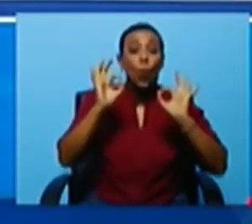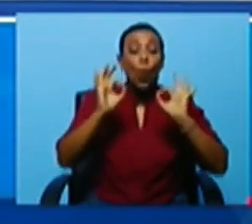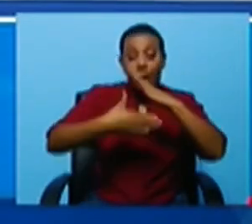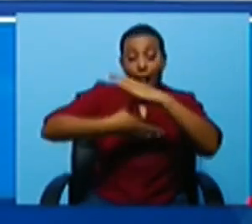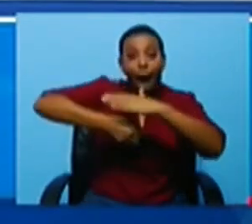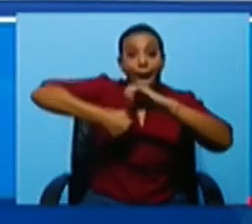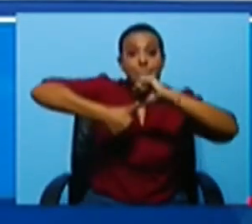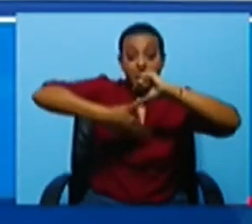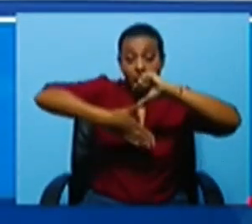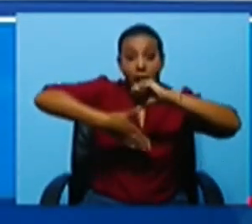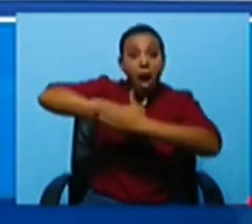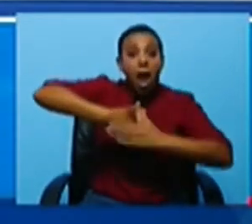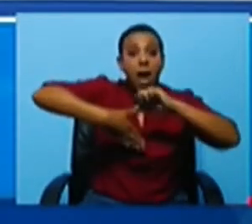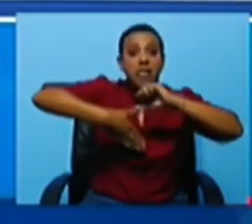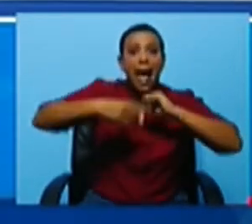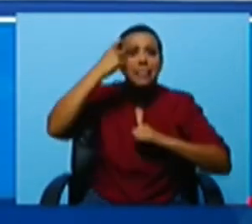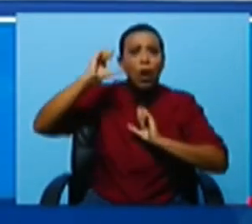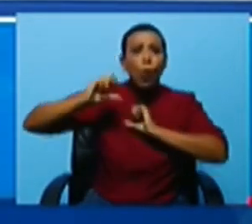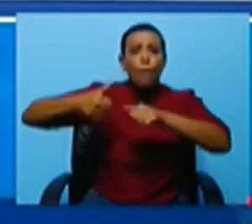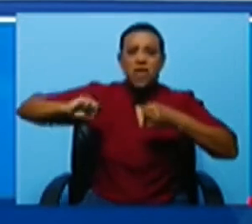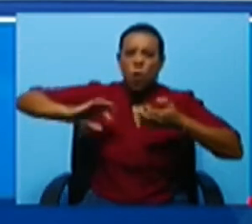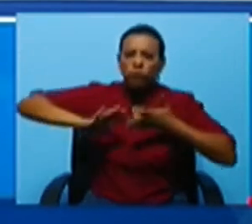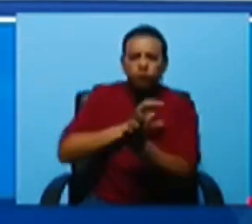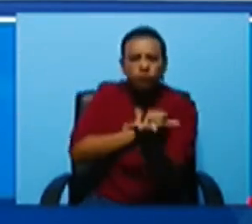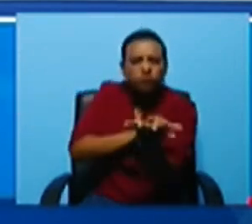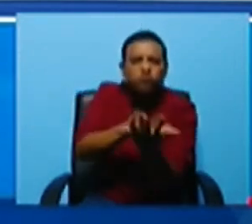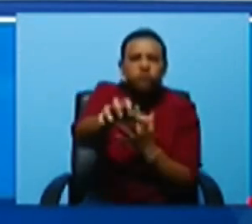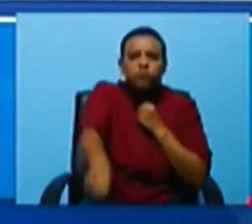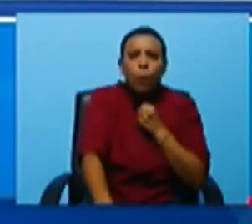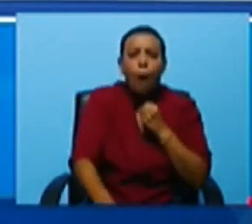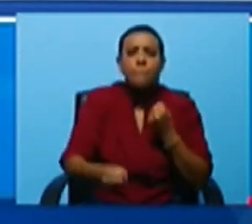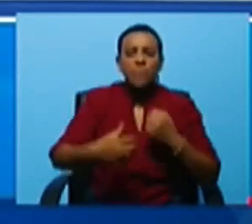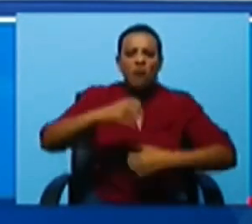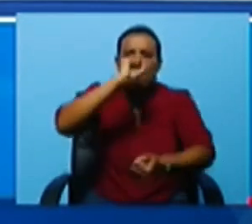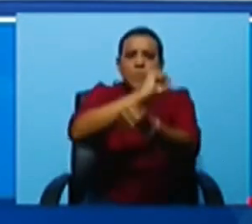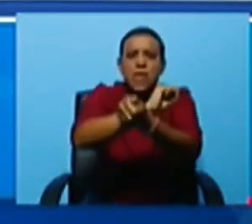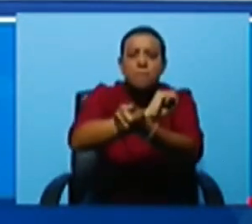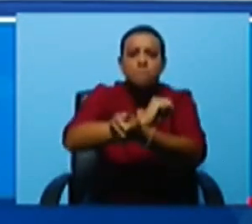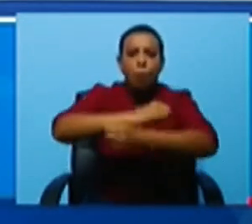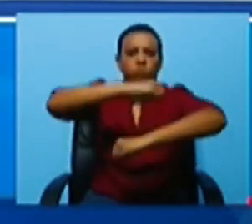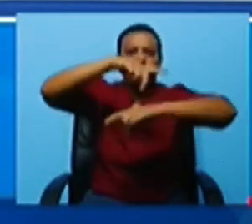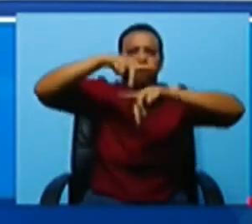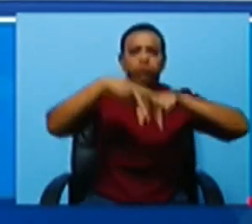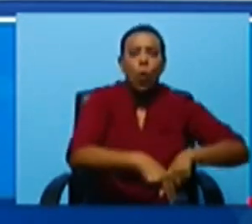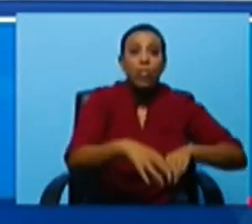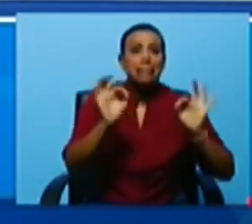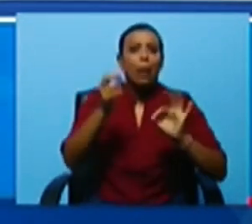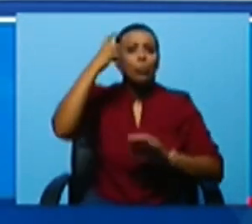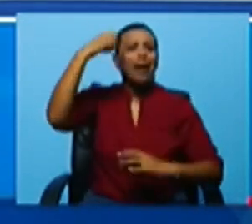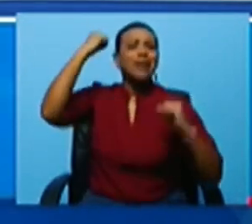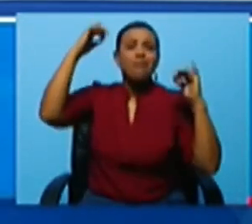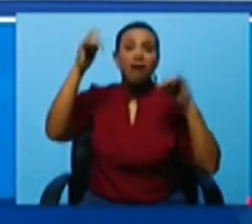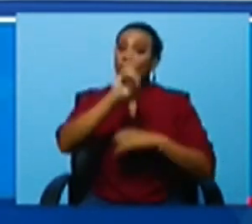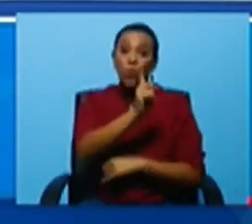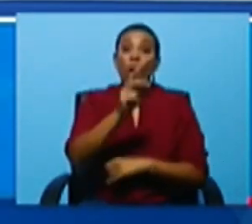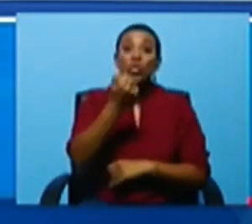América, es el día en que empezó el genocidio, el exterminio, el esclavismo, el colonialismo. No es ningún día para celebrar.